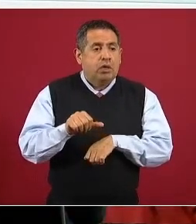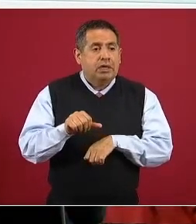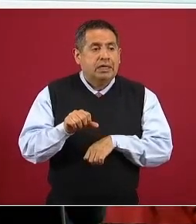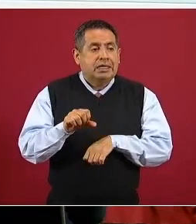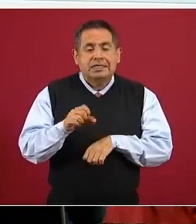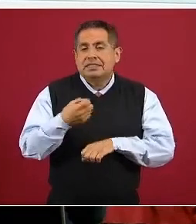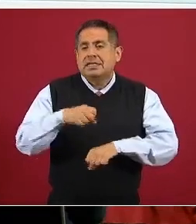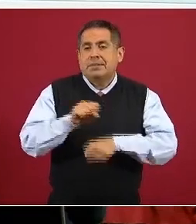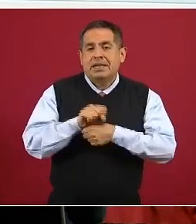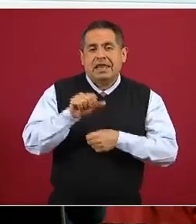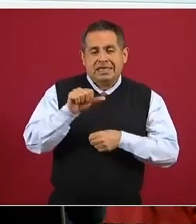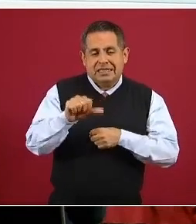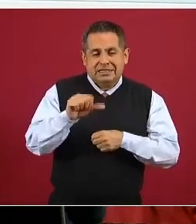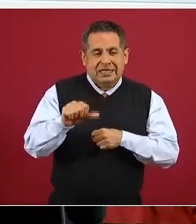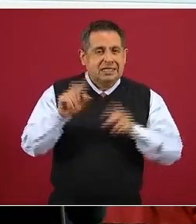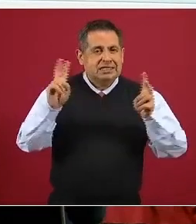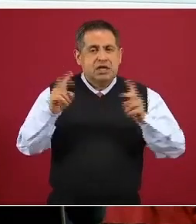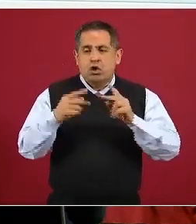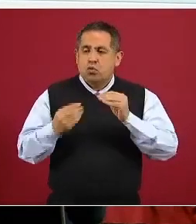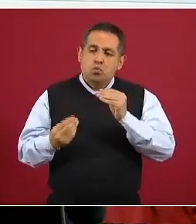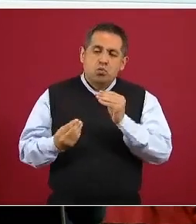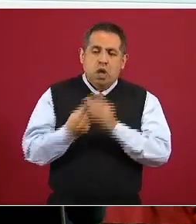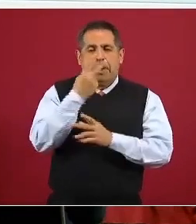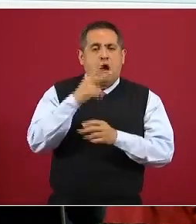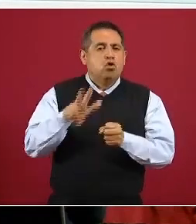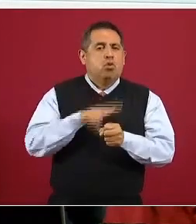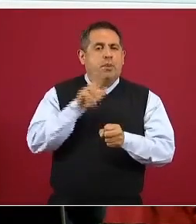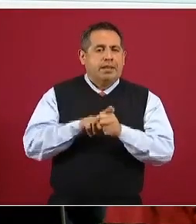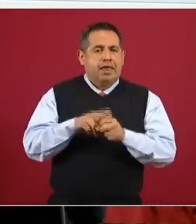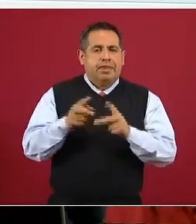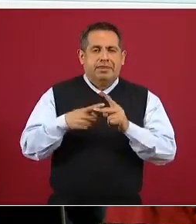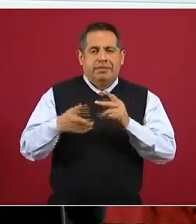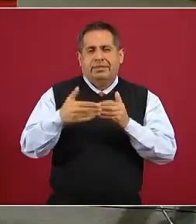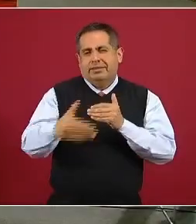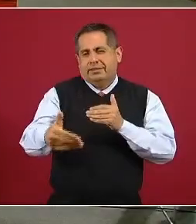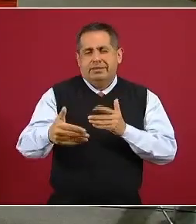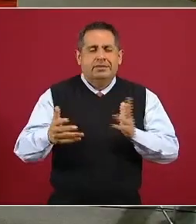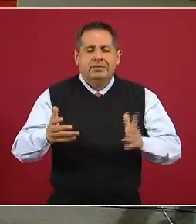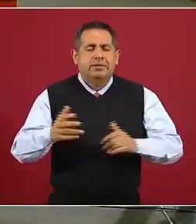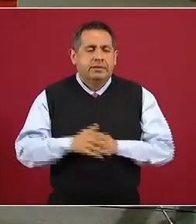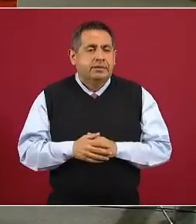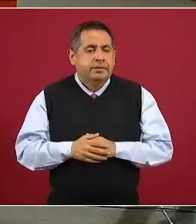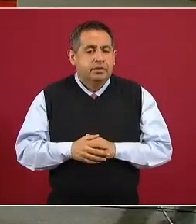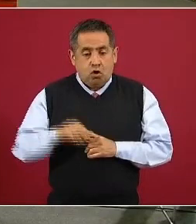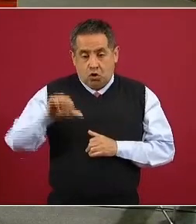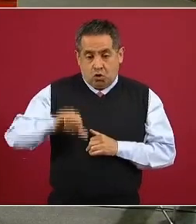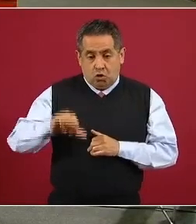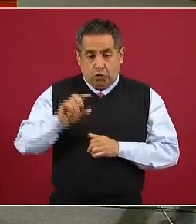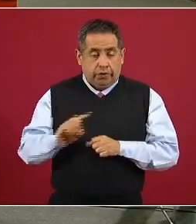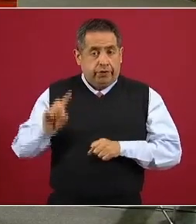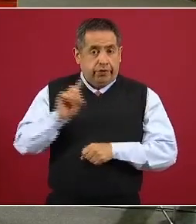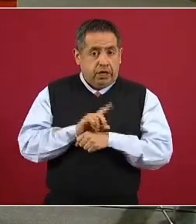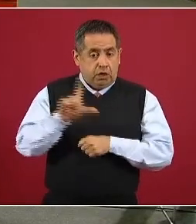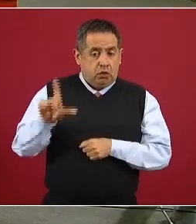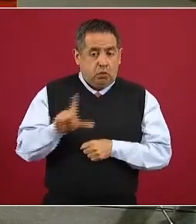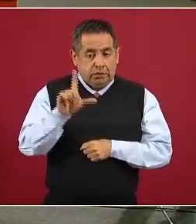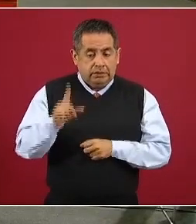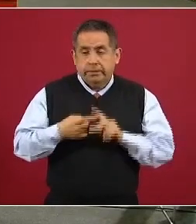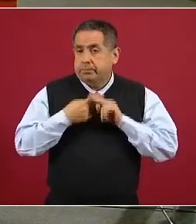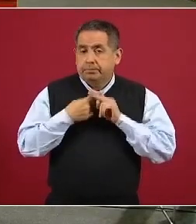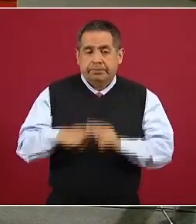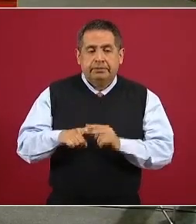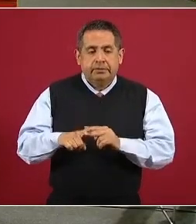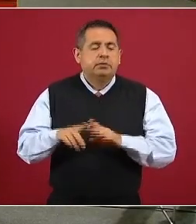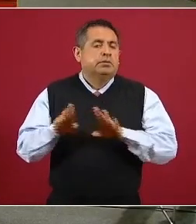de intervención de la nueva normalidad. Y precisamente el día de hoy, lunes, entra en